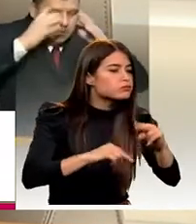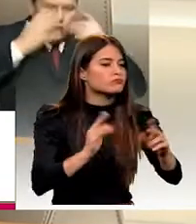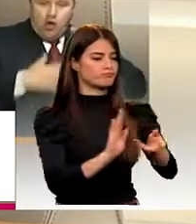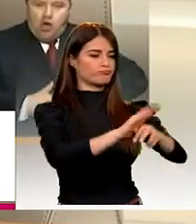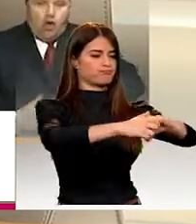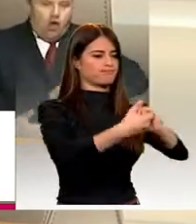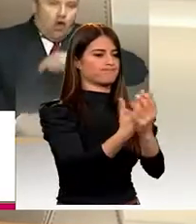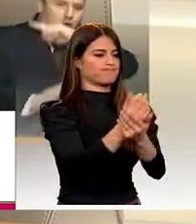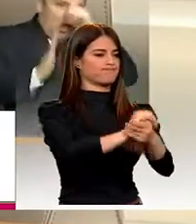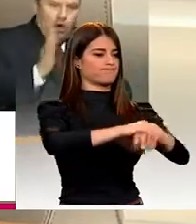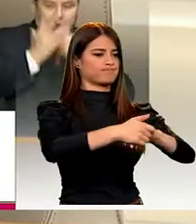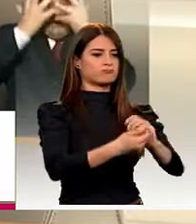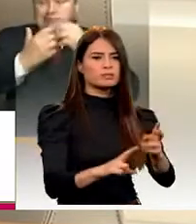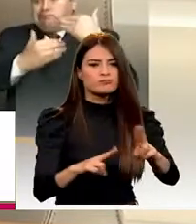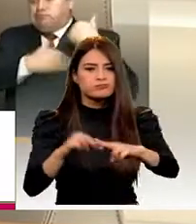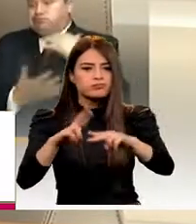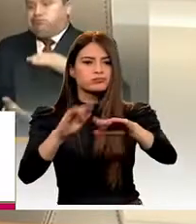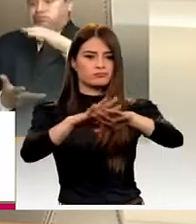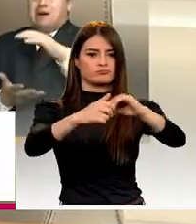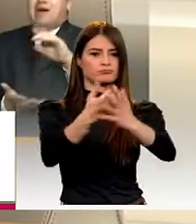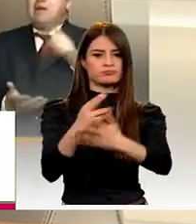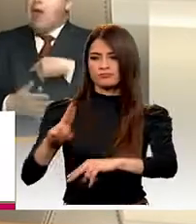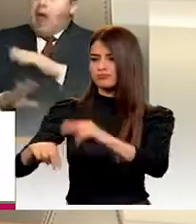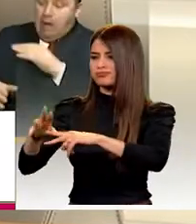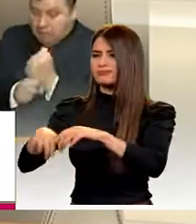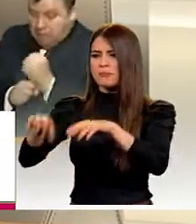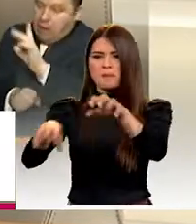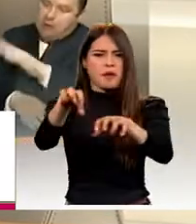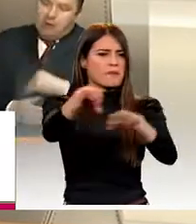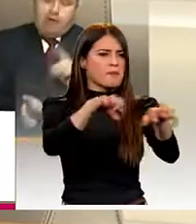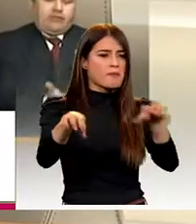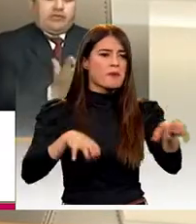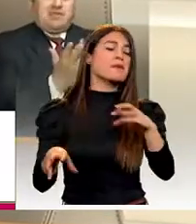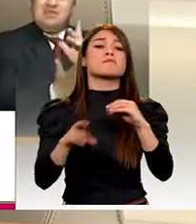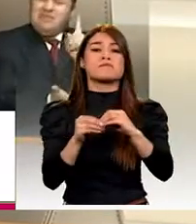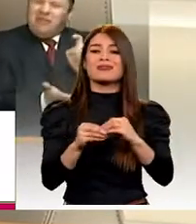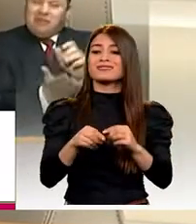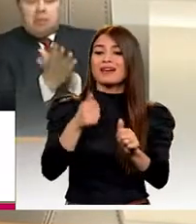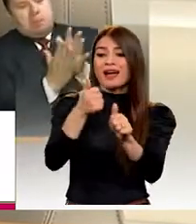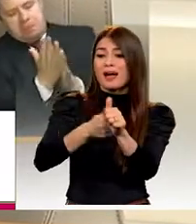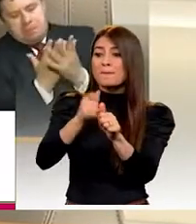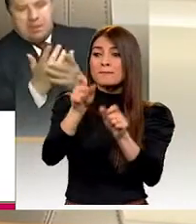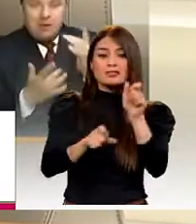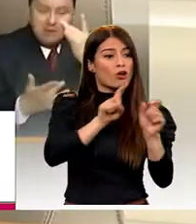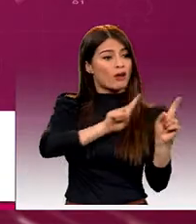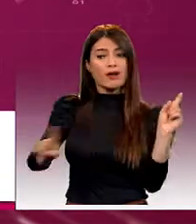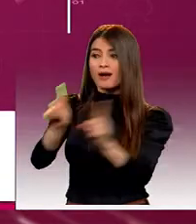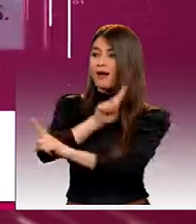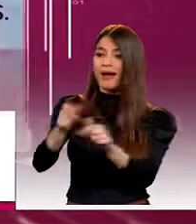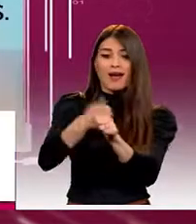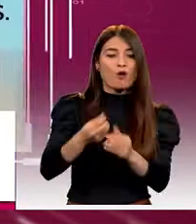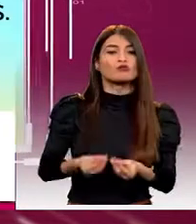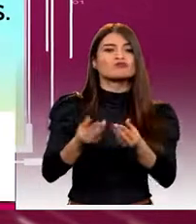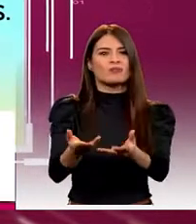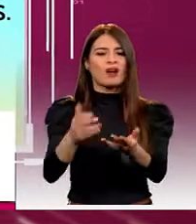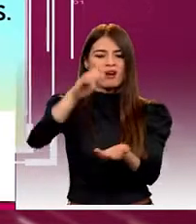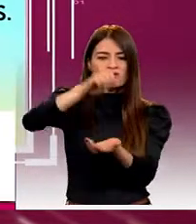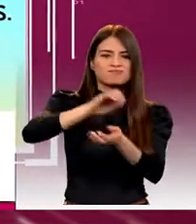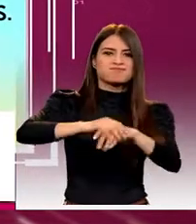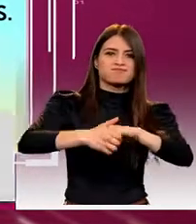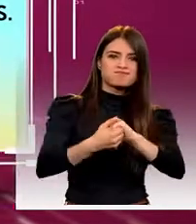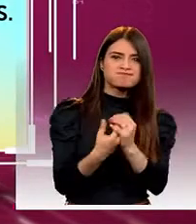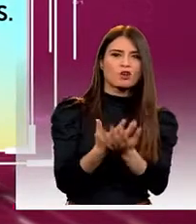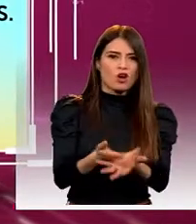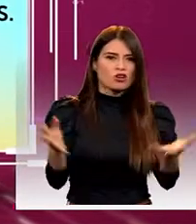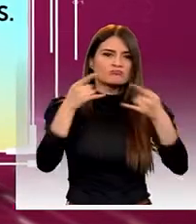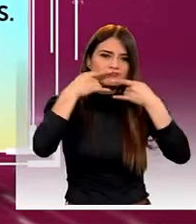que tenga también el gel, que tenga realmente todos los elementos de aseo para cada operario. Las empresas suministrarán elementos